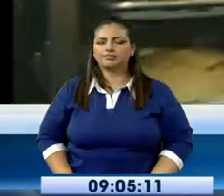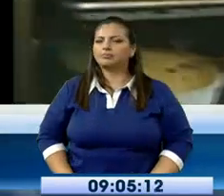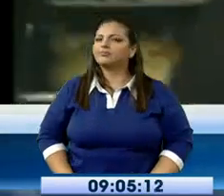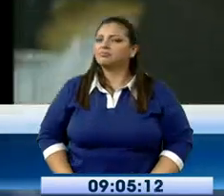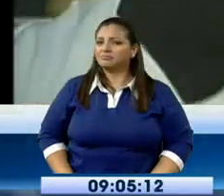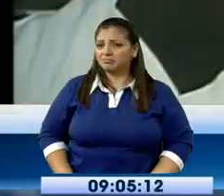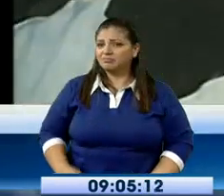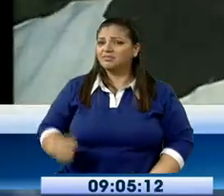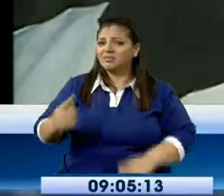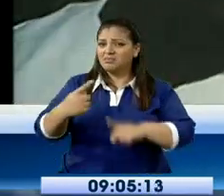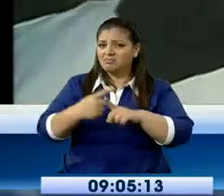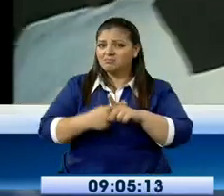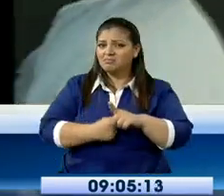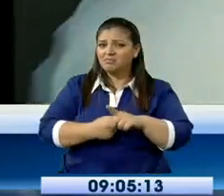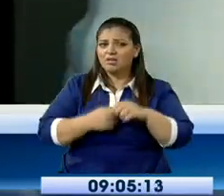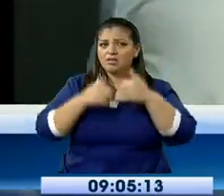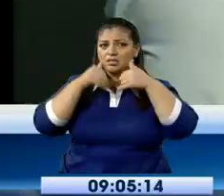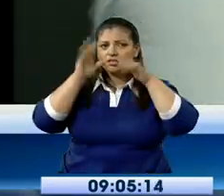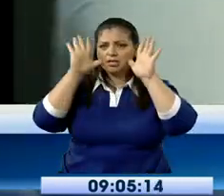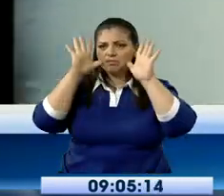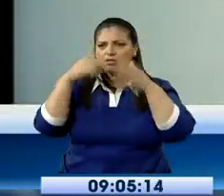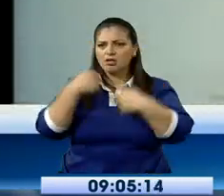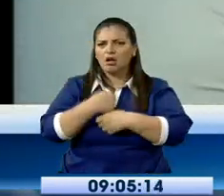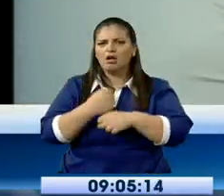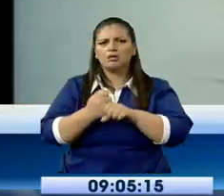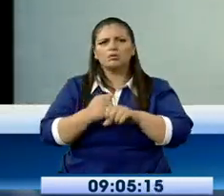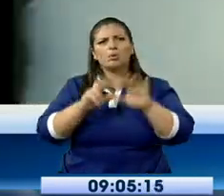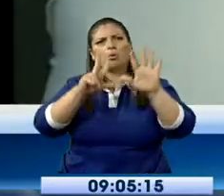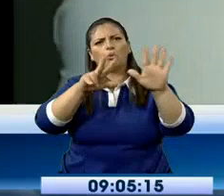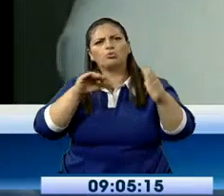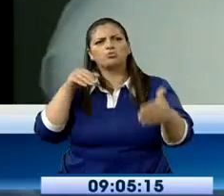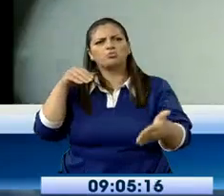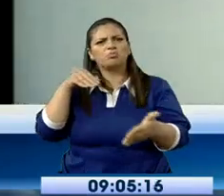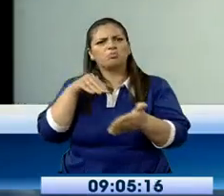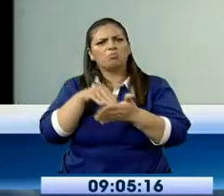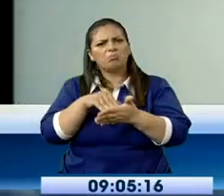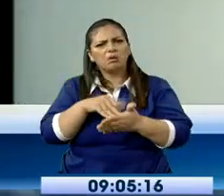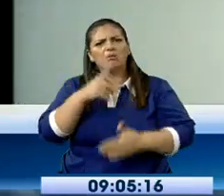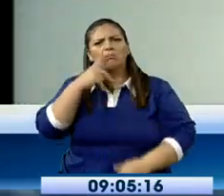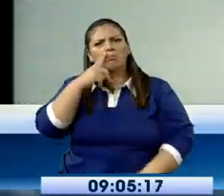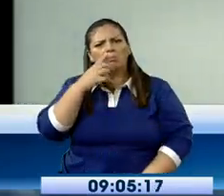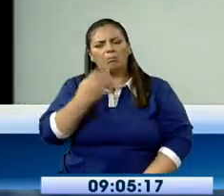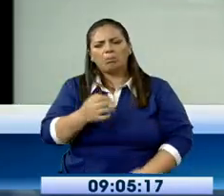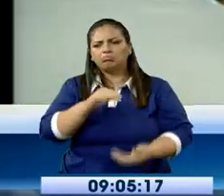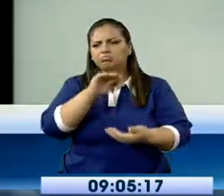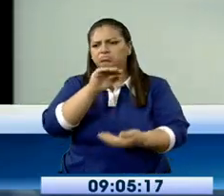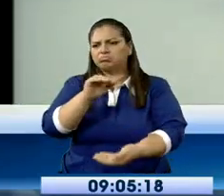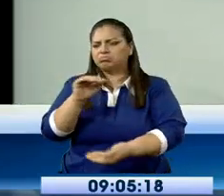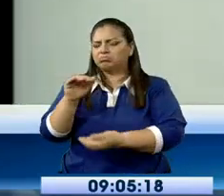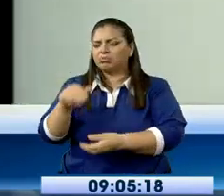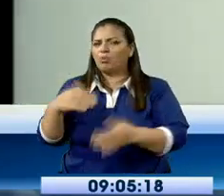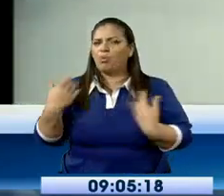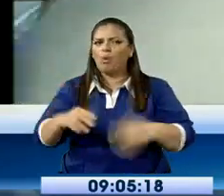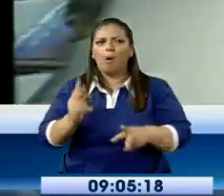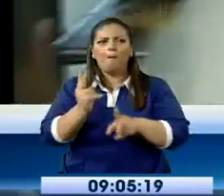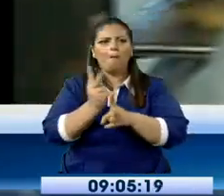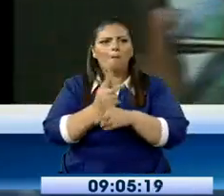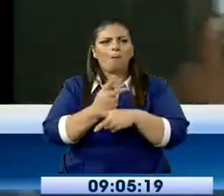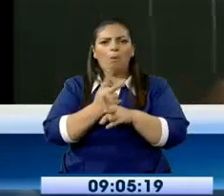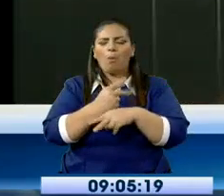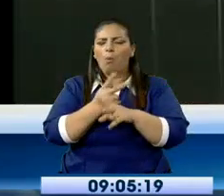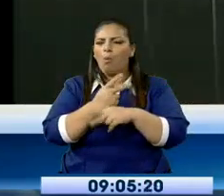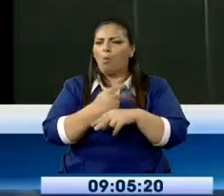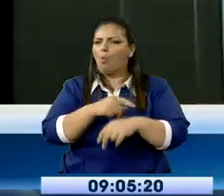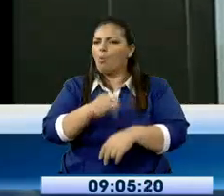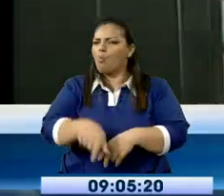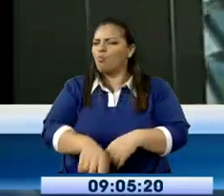unos 8000, puede ser. Sí, unos 8000 pan de Pascua. Imagínense la producción que tienen que hacer. Y